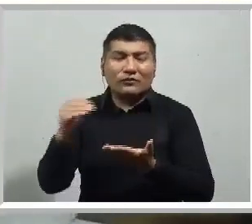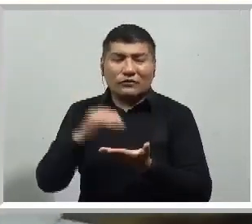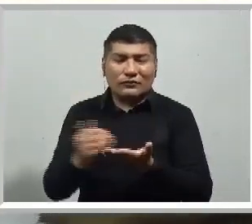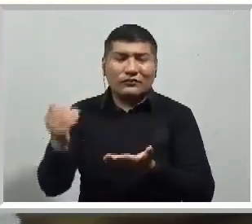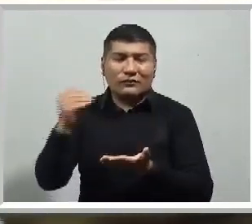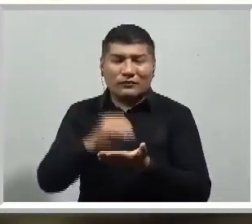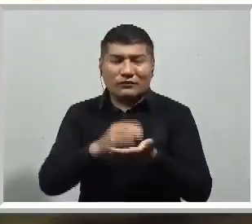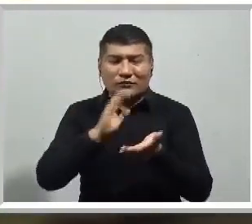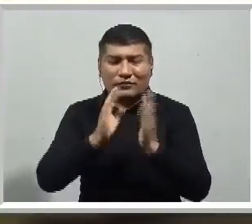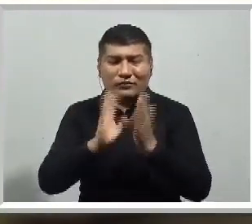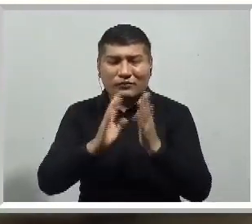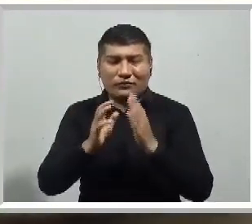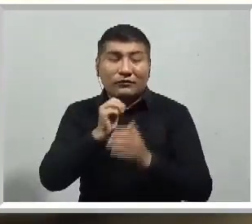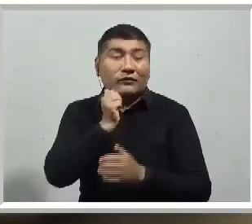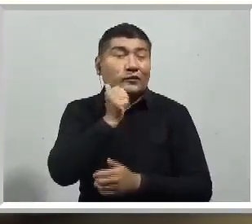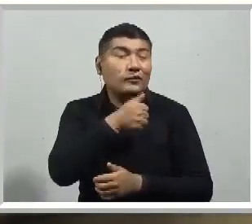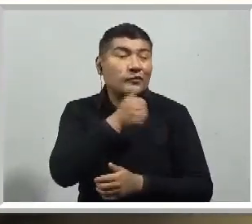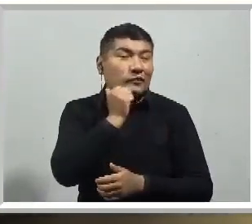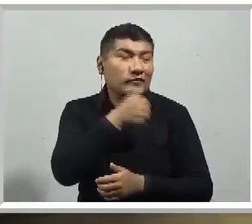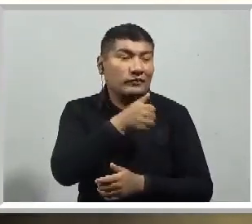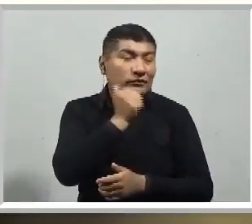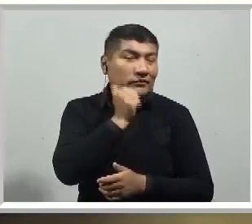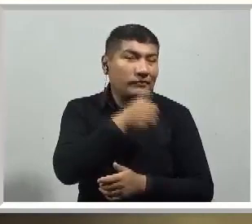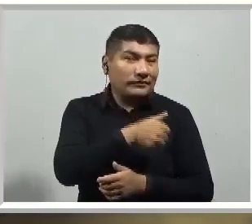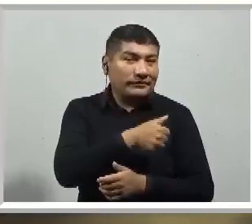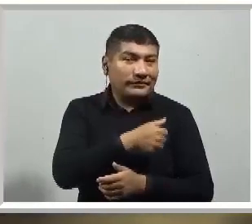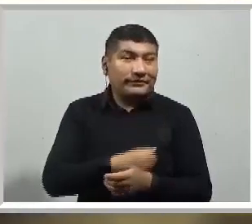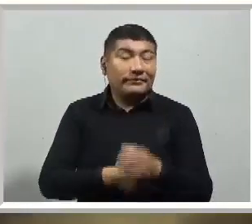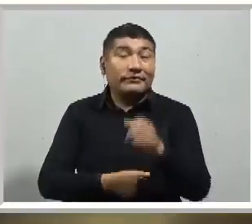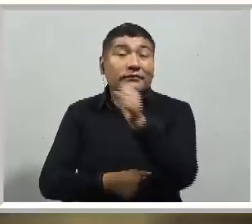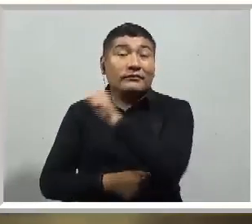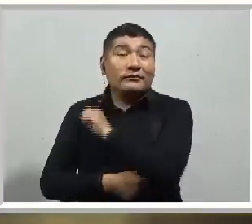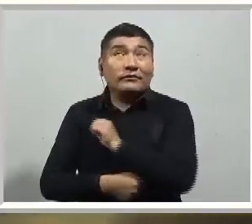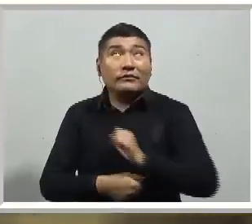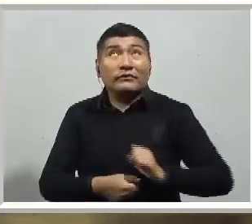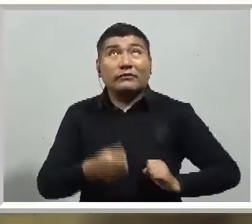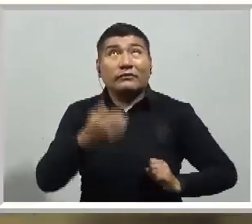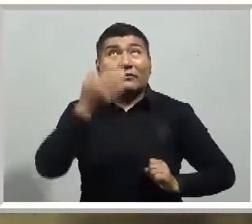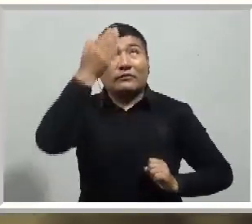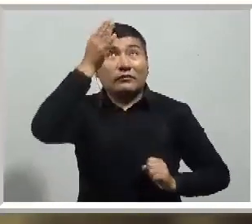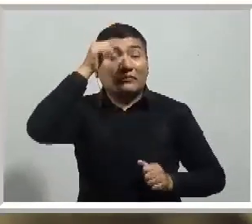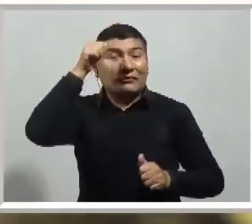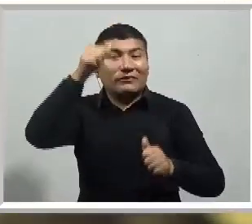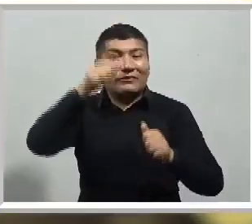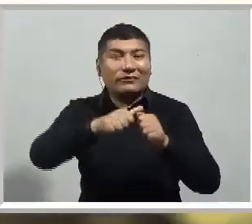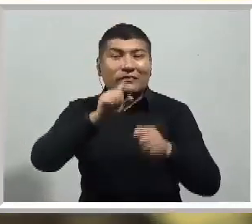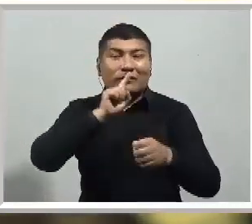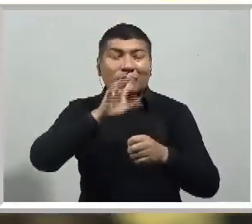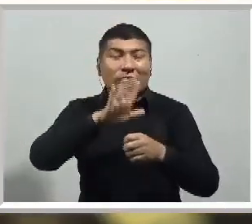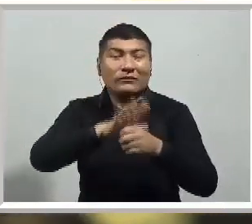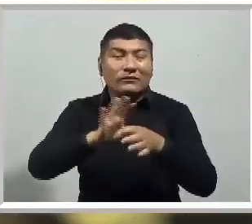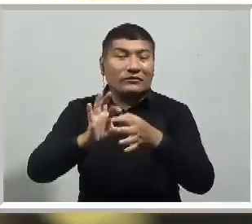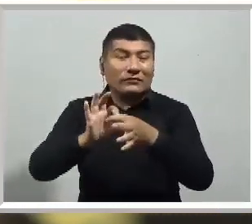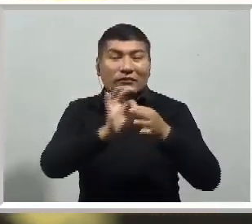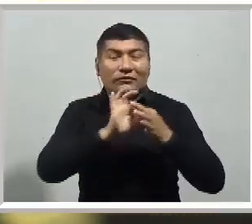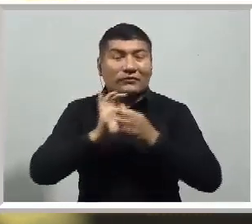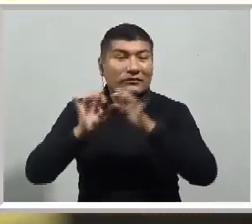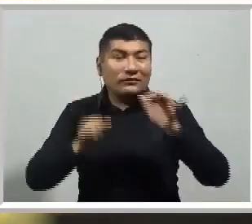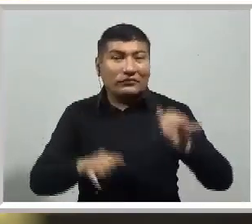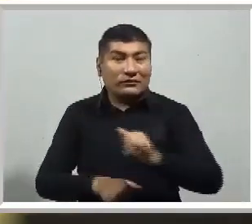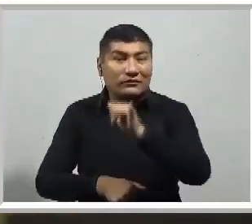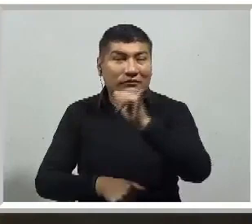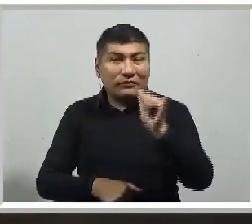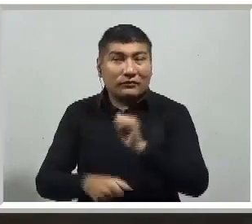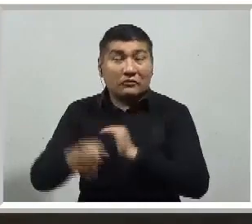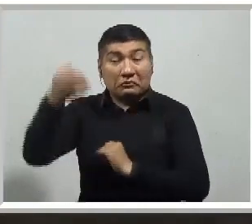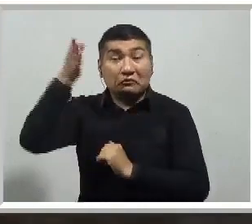dificultades día a día. El Señor se acuerda de su alianza eternamente.